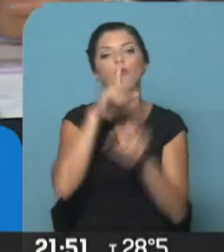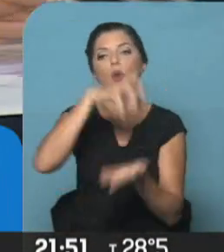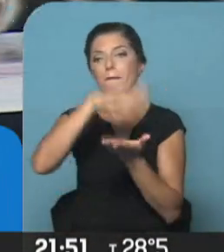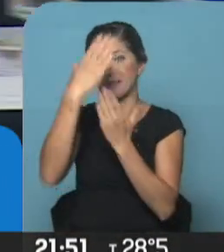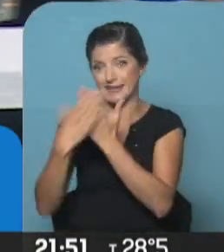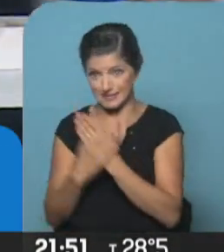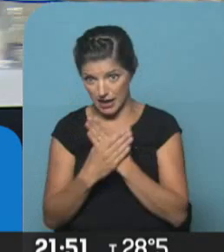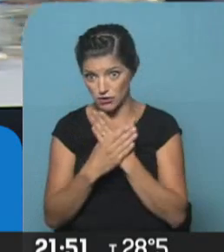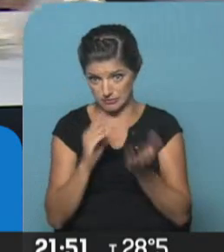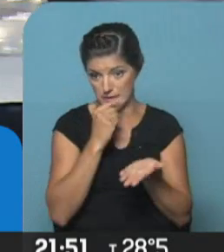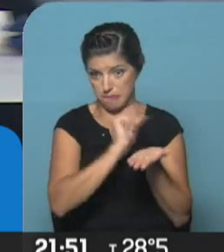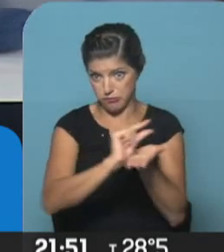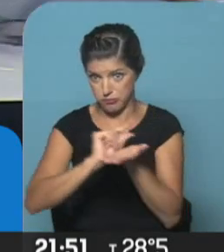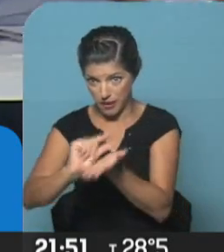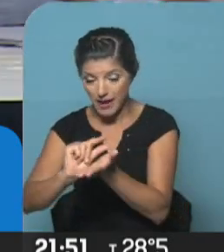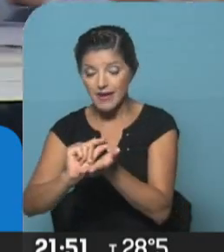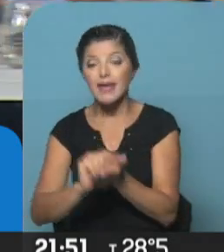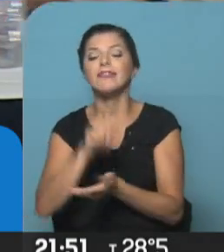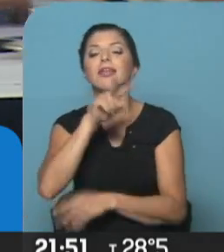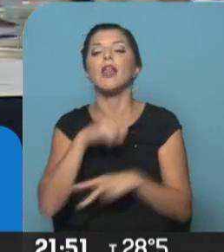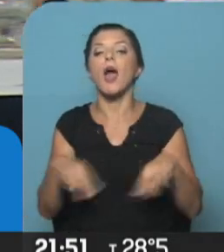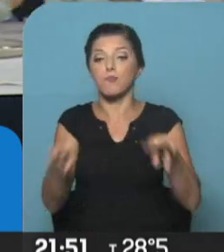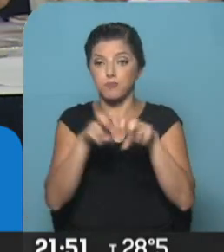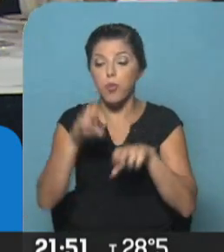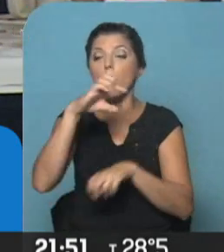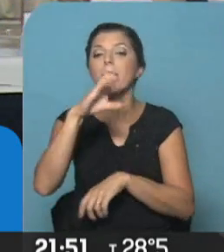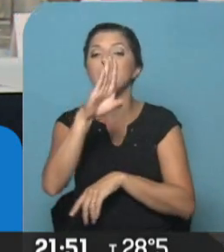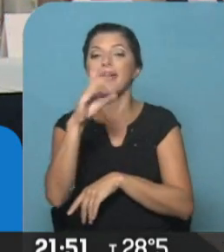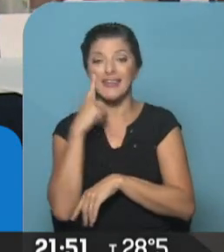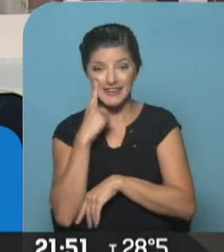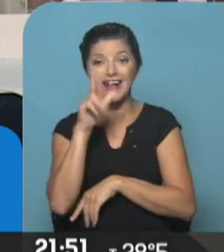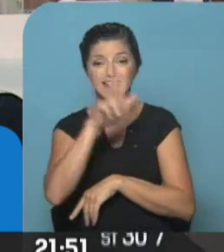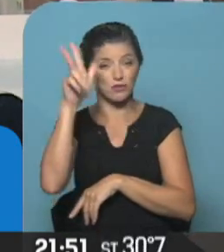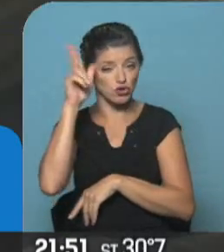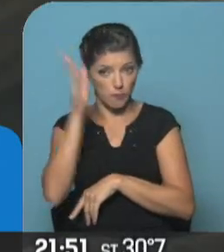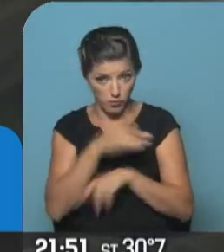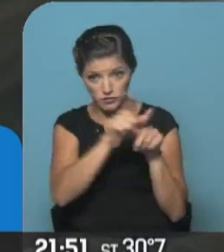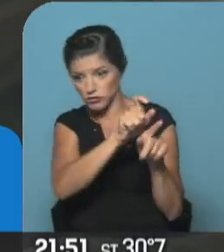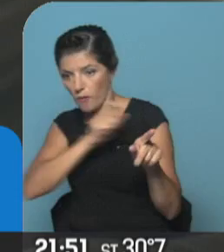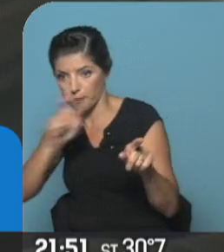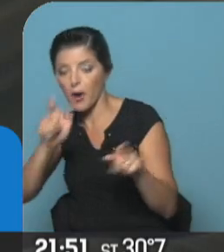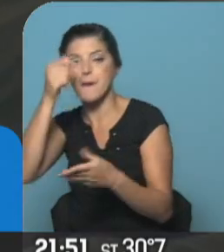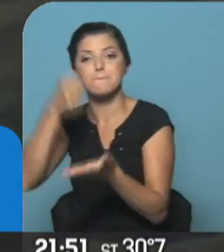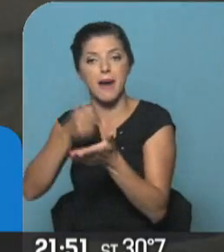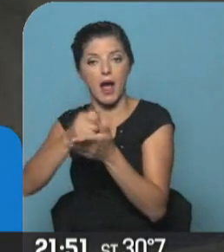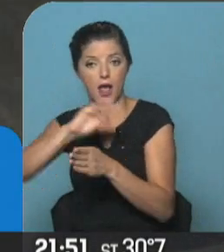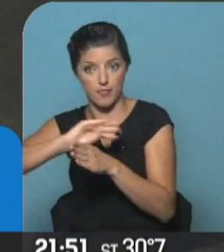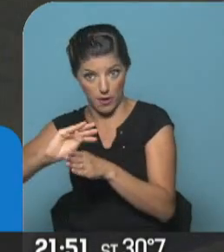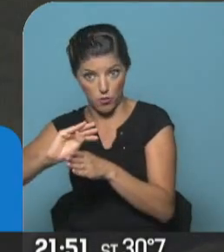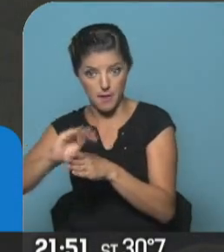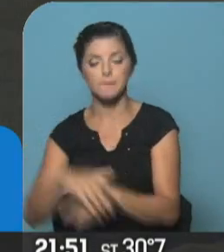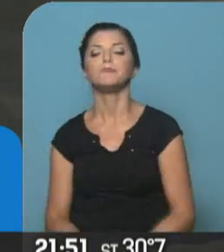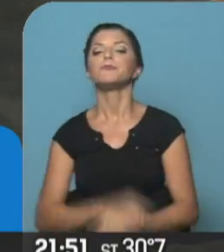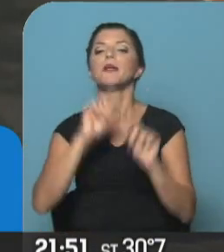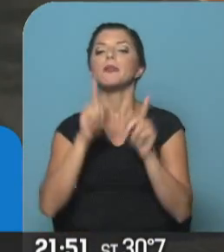y tocará el 38% del PBI en los próximos años. También se aumenta el 22,1% el monto